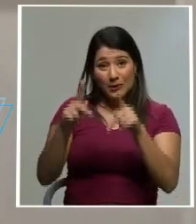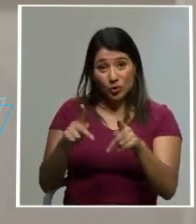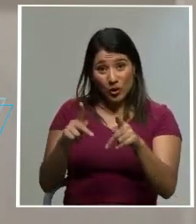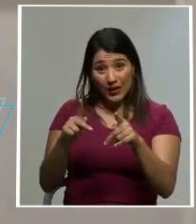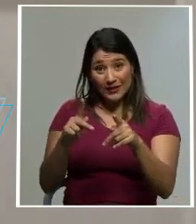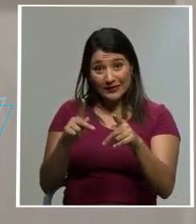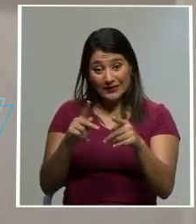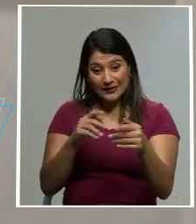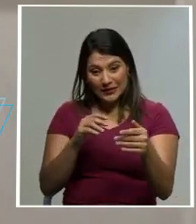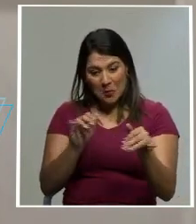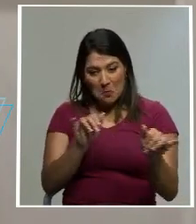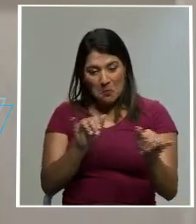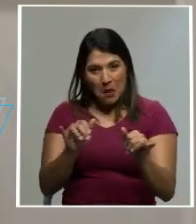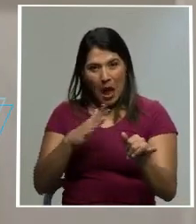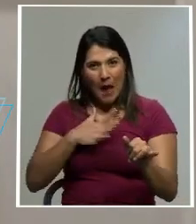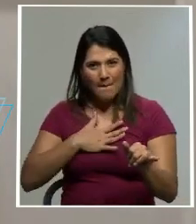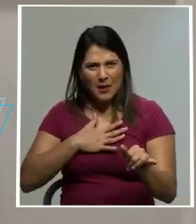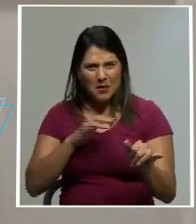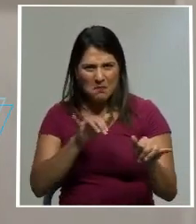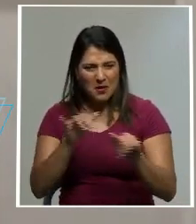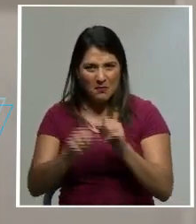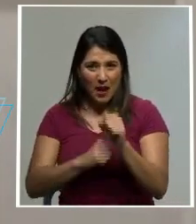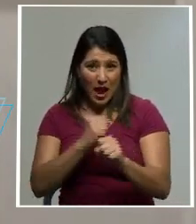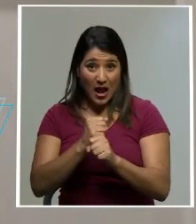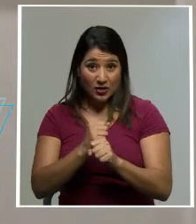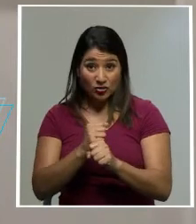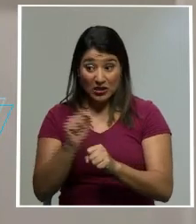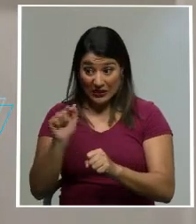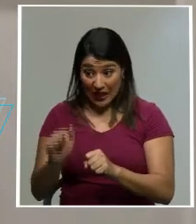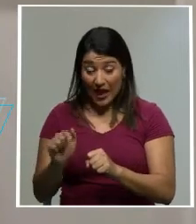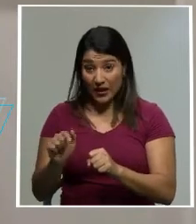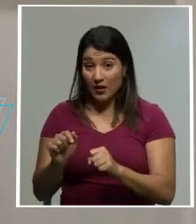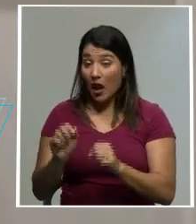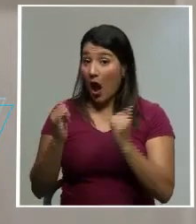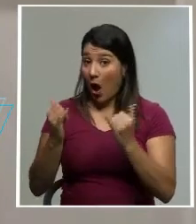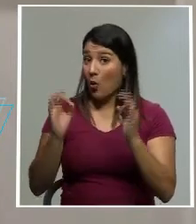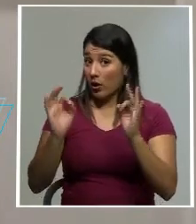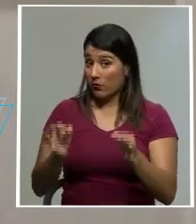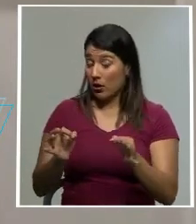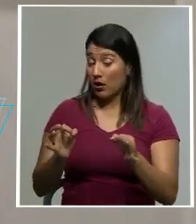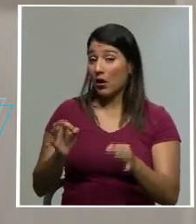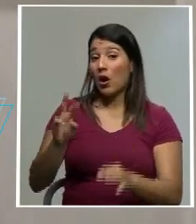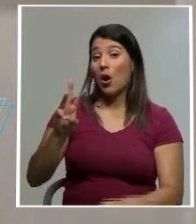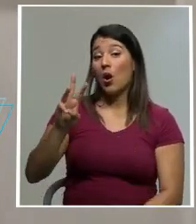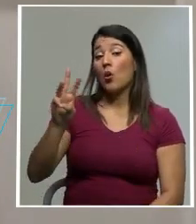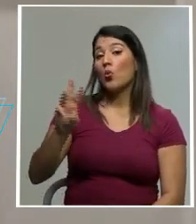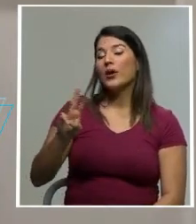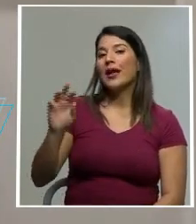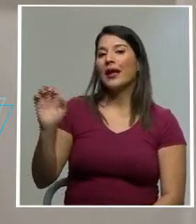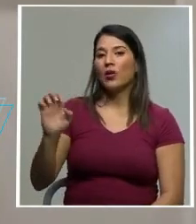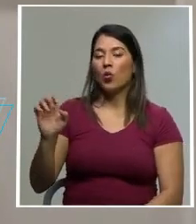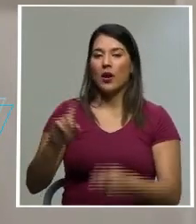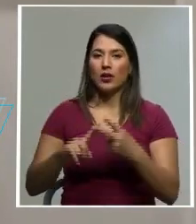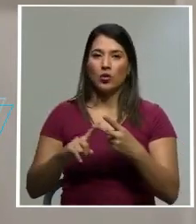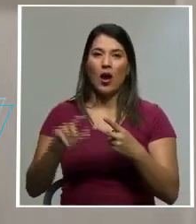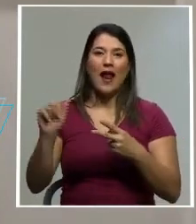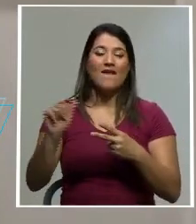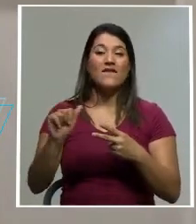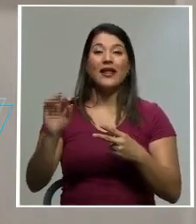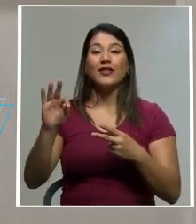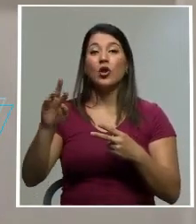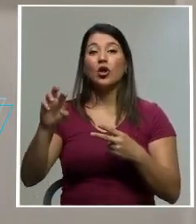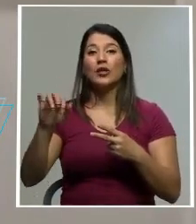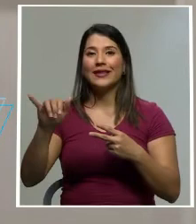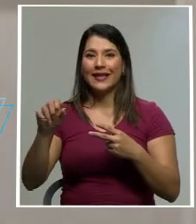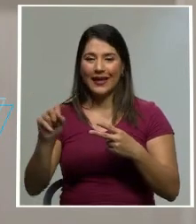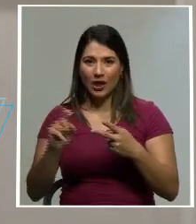cuanto a edad y demás, que salieron de ahí, que son muy buenos. Por ejemplo, William Eduarte, Alejandro Pásame las Cordero, 7. Alfredo Trejos, por